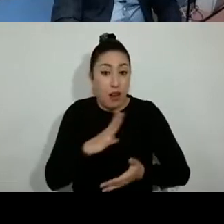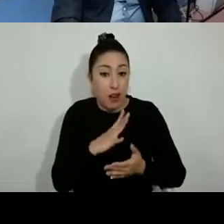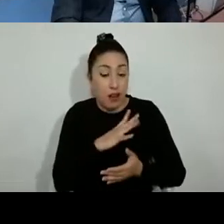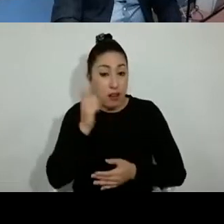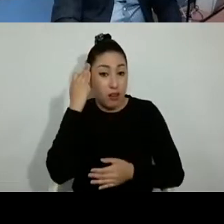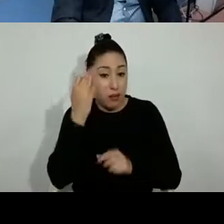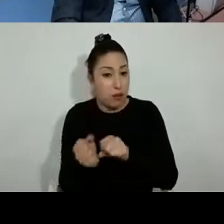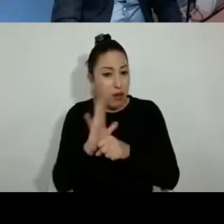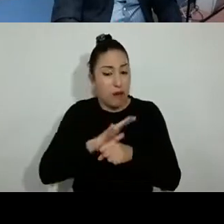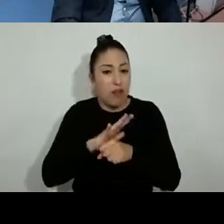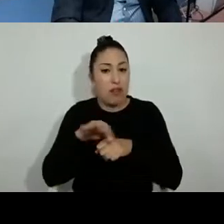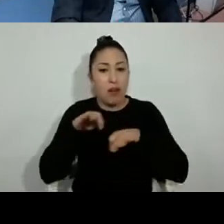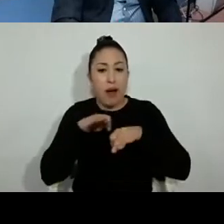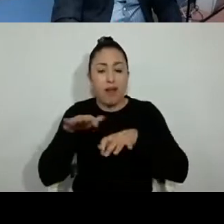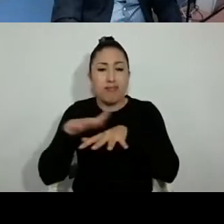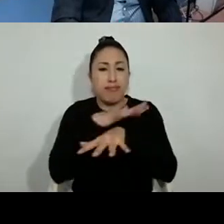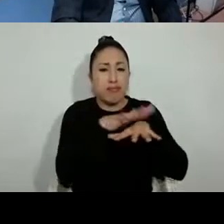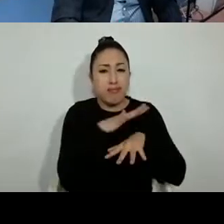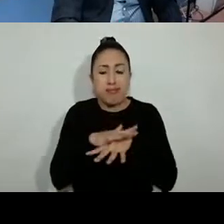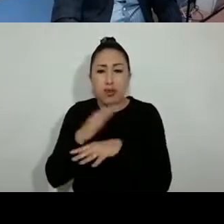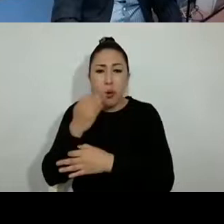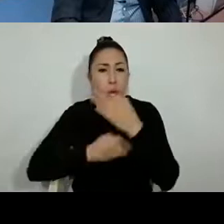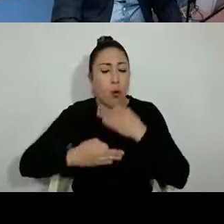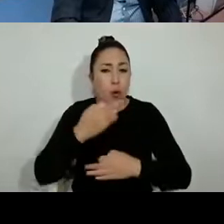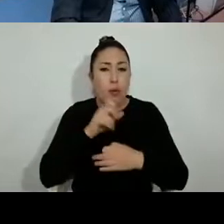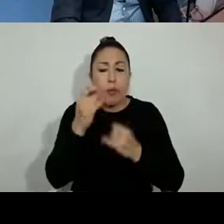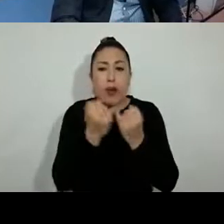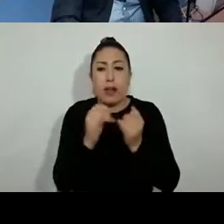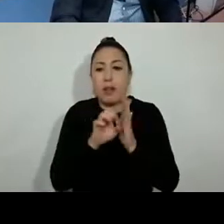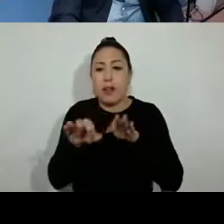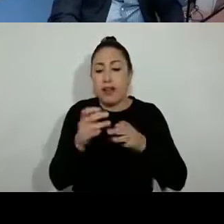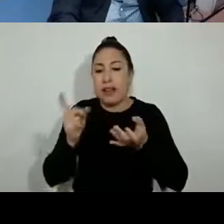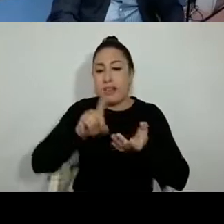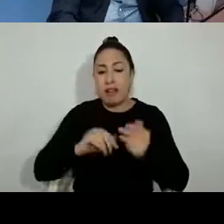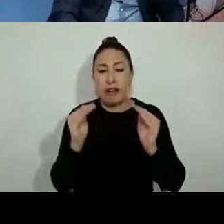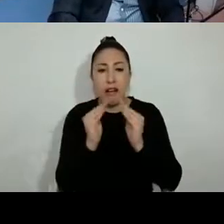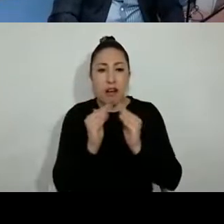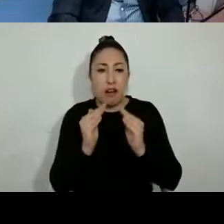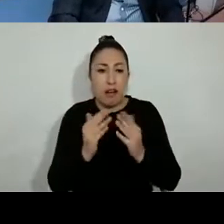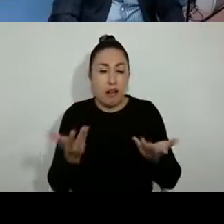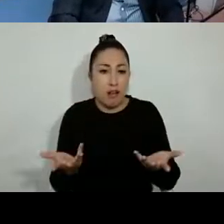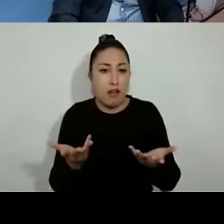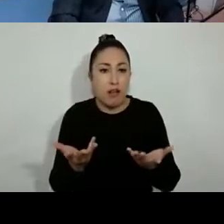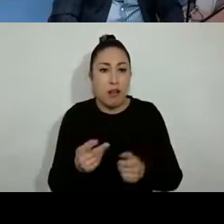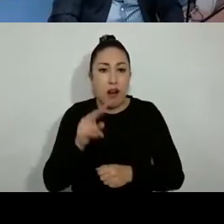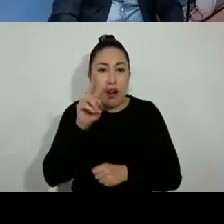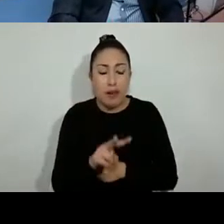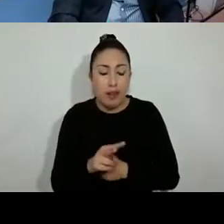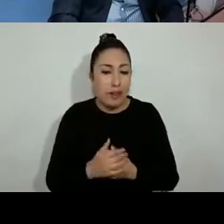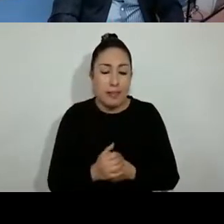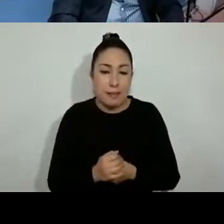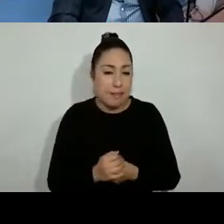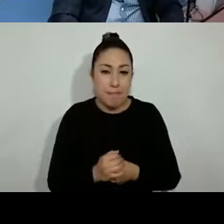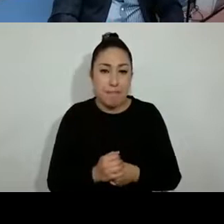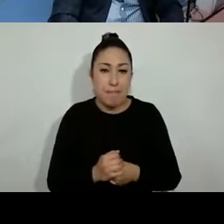el teletrabajo, el trabajo a domicilio. Me niego a usar los anglicismos